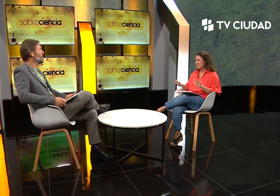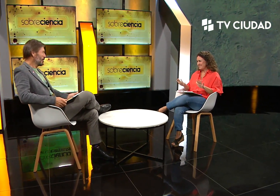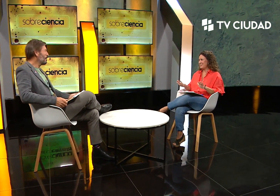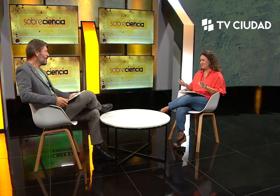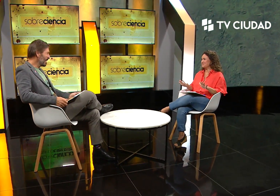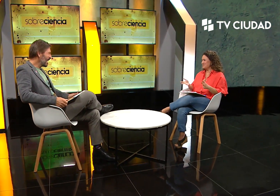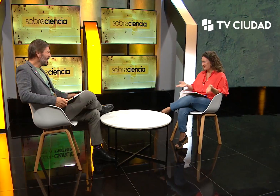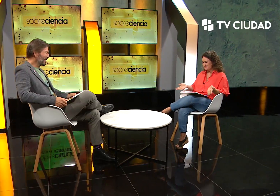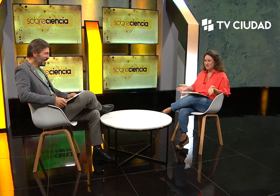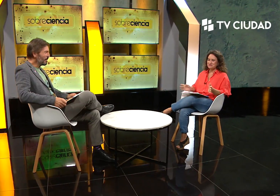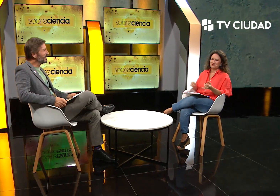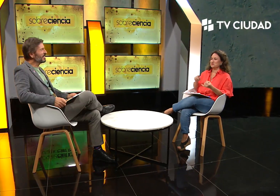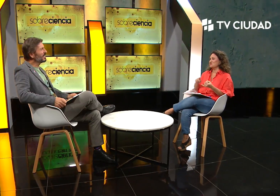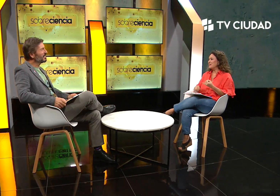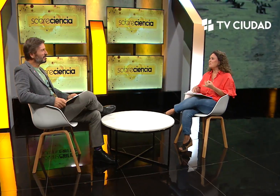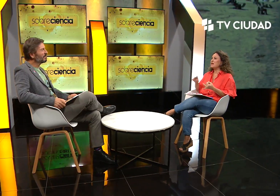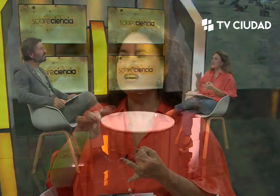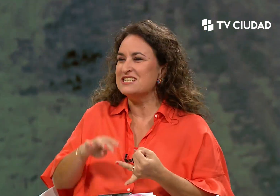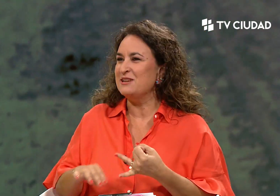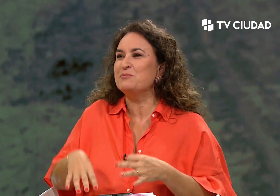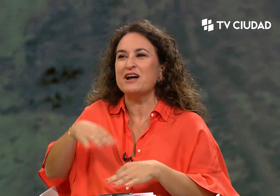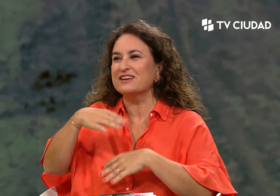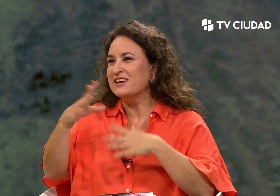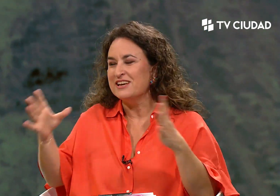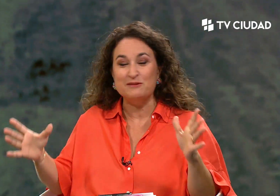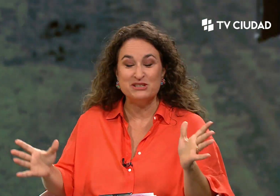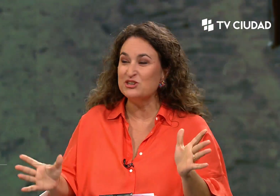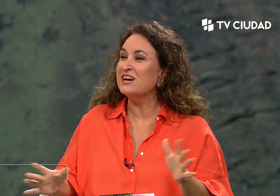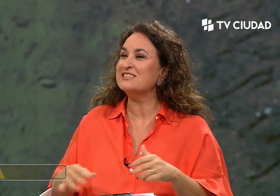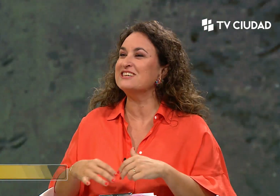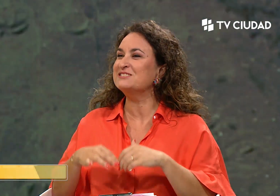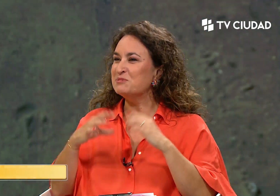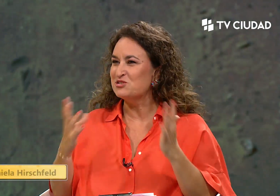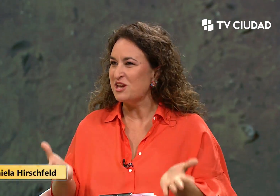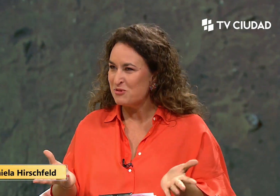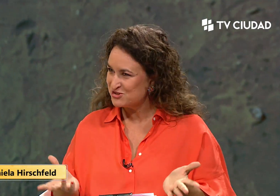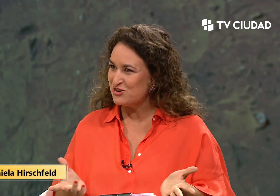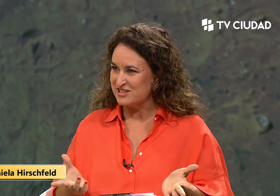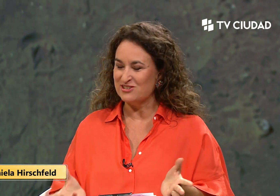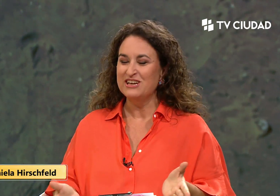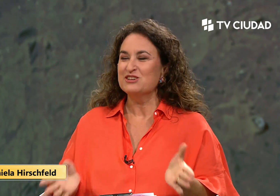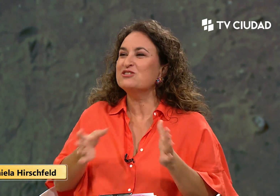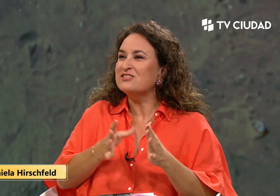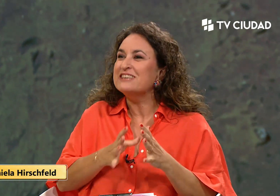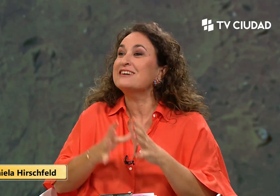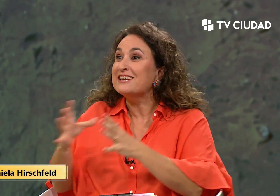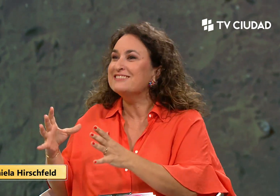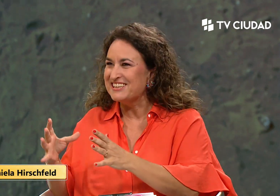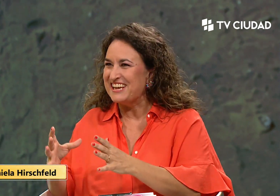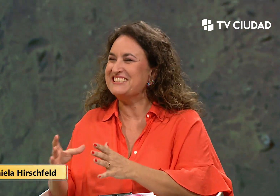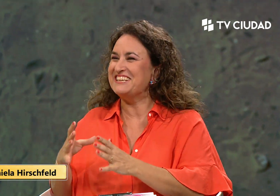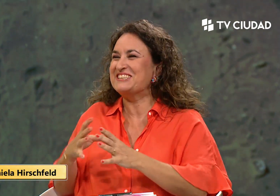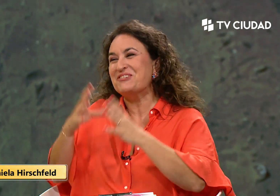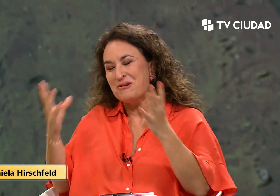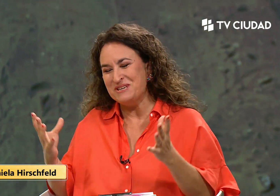tesoro enterrado, ¿no? Por supuesto, sea en la playa, en el parque, en el patio de casa, siempre soñamos con eso. Yo creo que esta gente